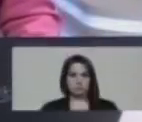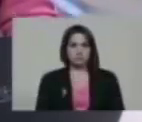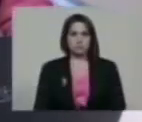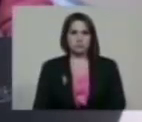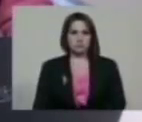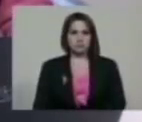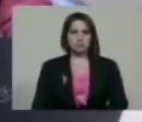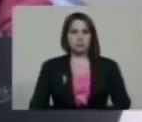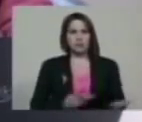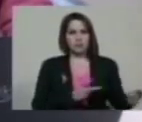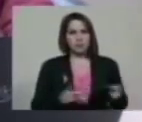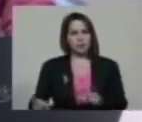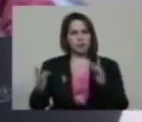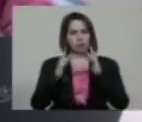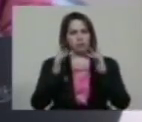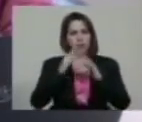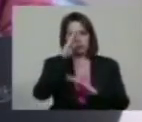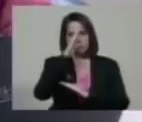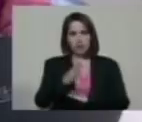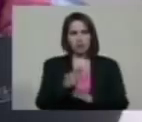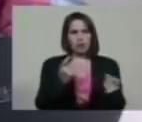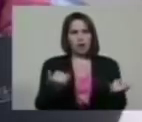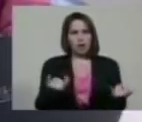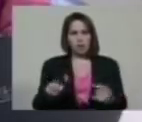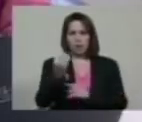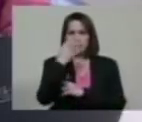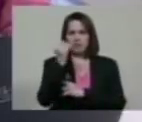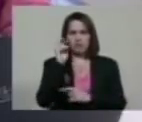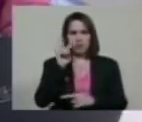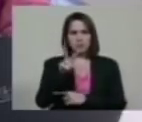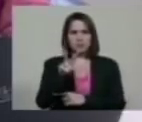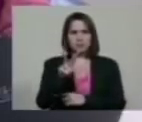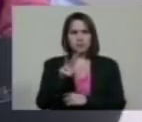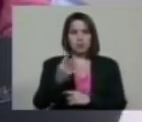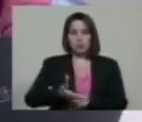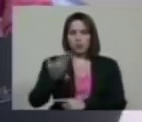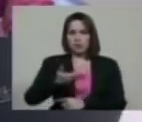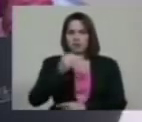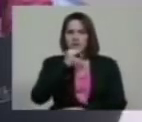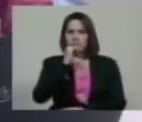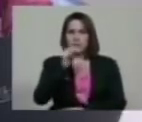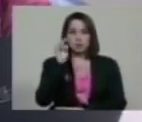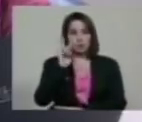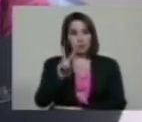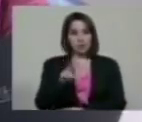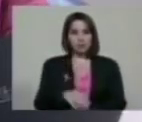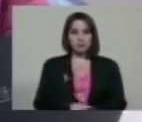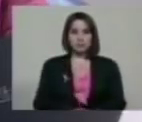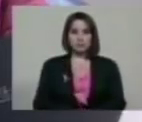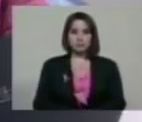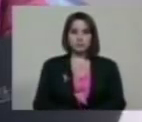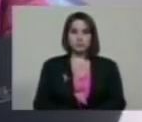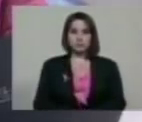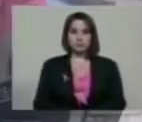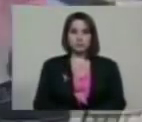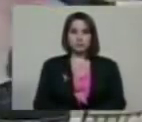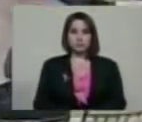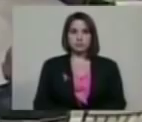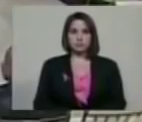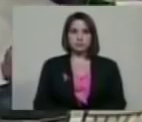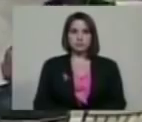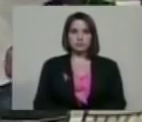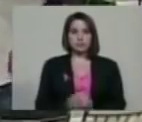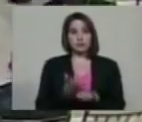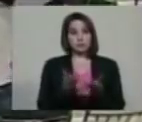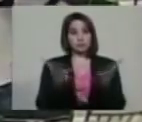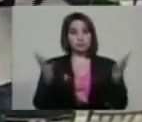bienvenidos al presente contacto en directo. A esta hora nos trasladamos al Palacio de Miraflores. Se genera importante información. Veamos. Presente en el Salón Sol